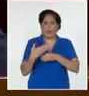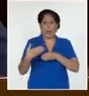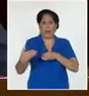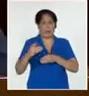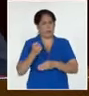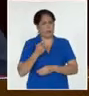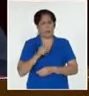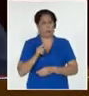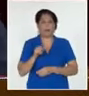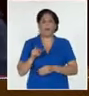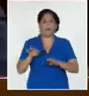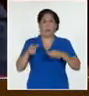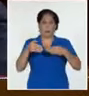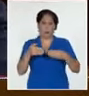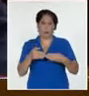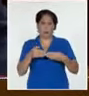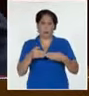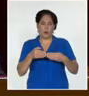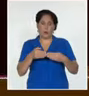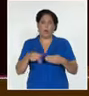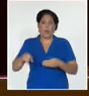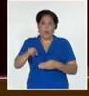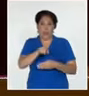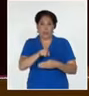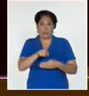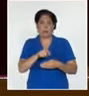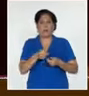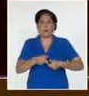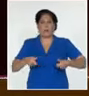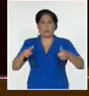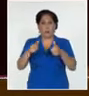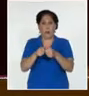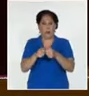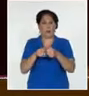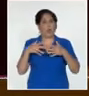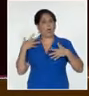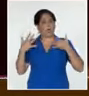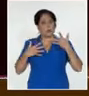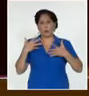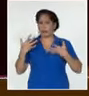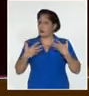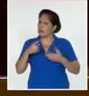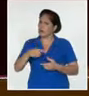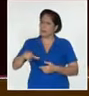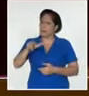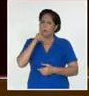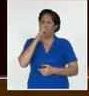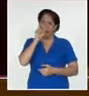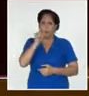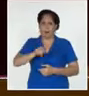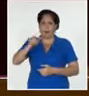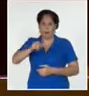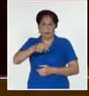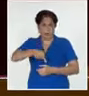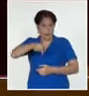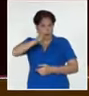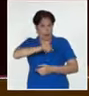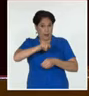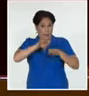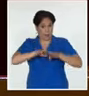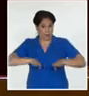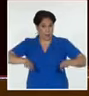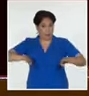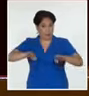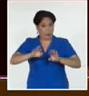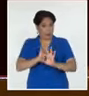en las conclusiones de este entusiasta y combativo Congreso Cederista. Ayer, en una mesa redonda